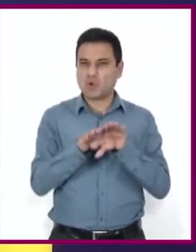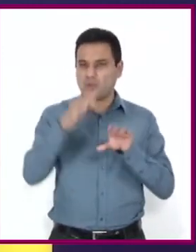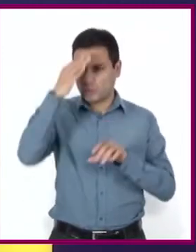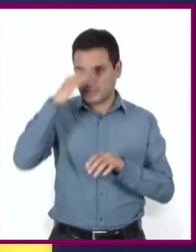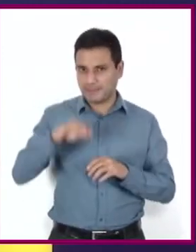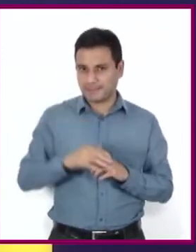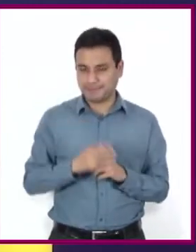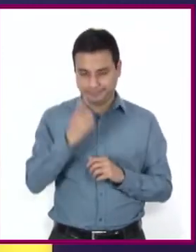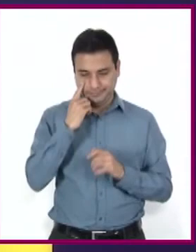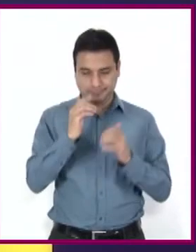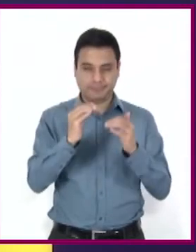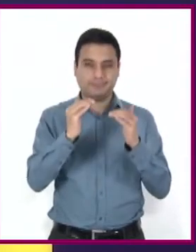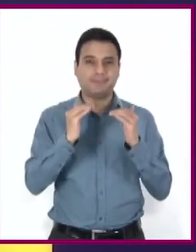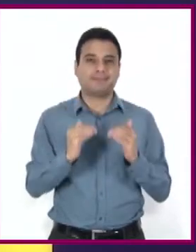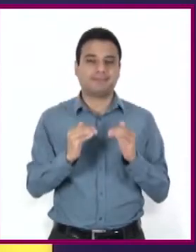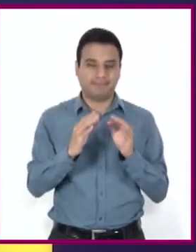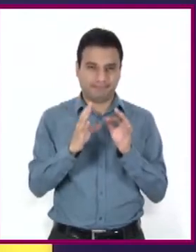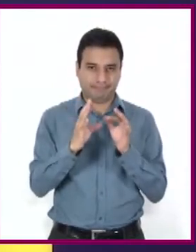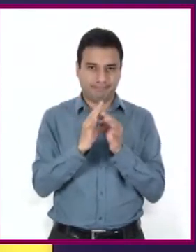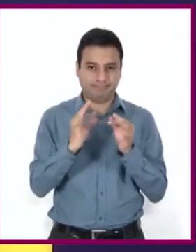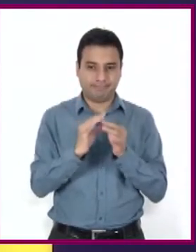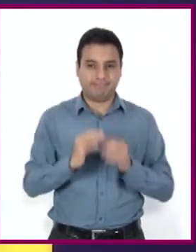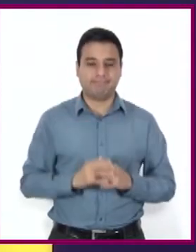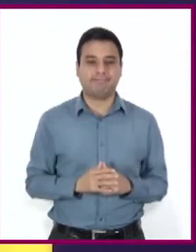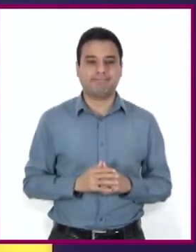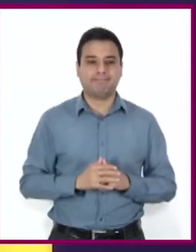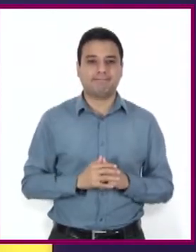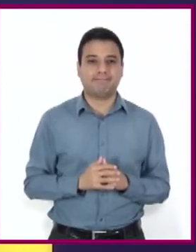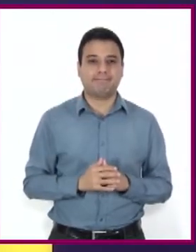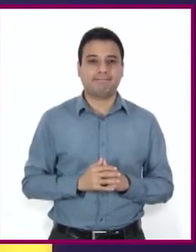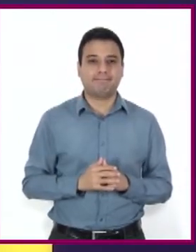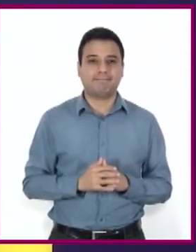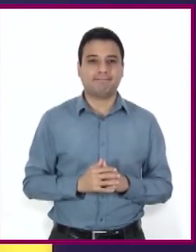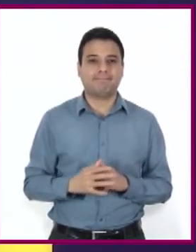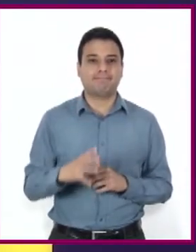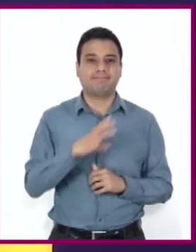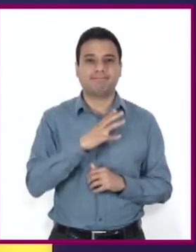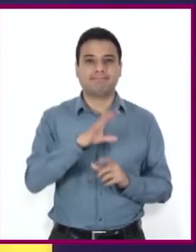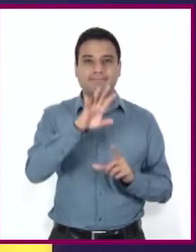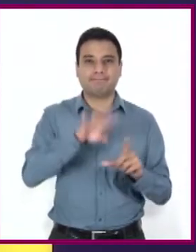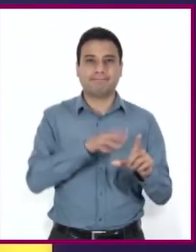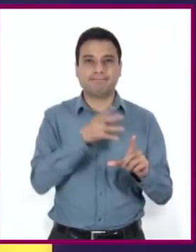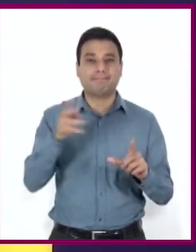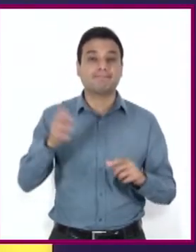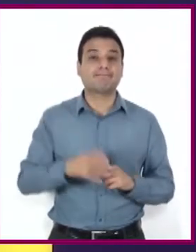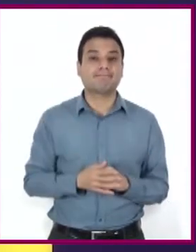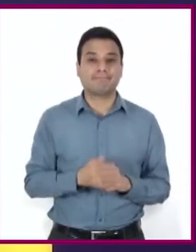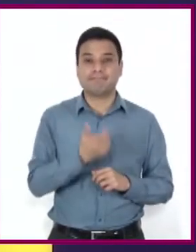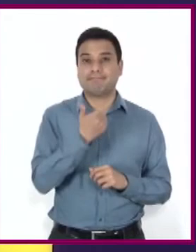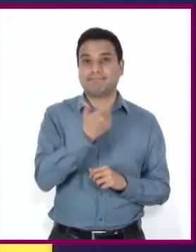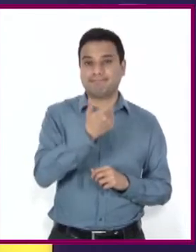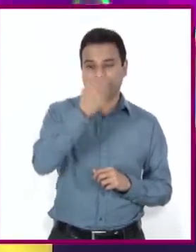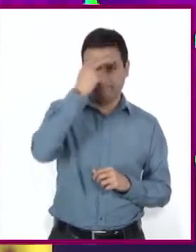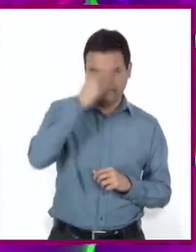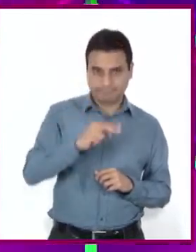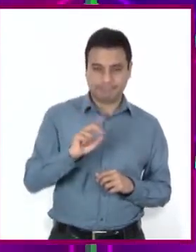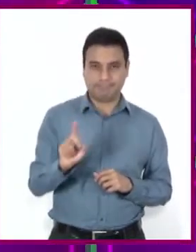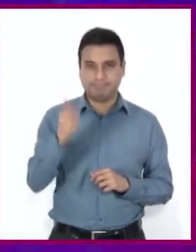Continuemos analizando la siguiente gráfica, que muestra la relación que existe entre los pesos mexicanos y